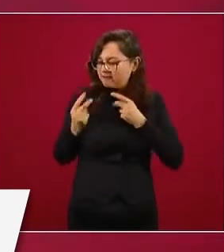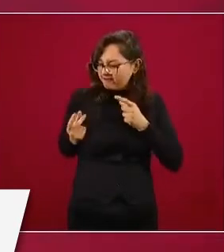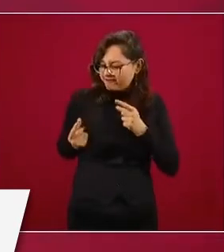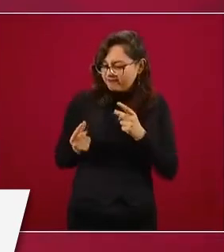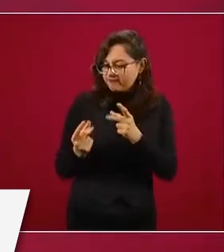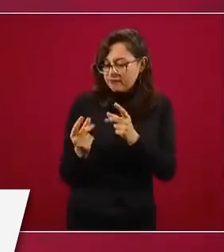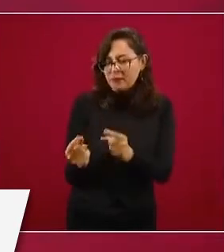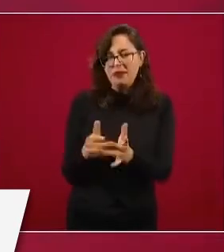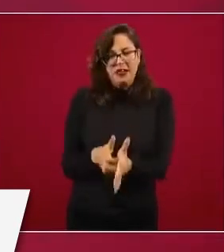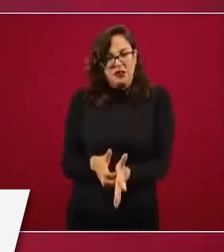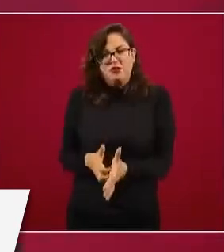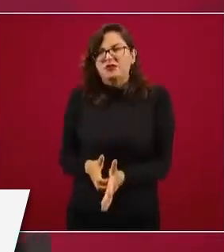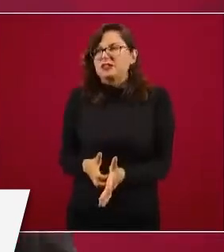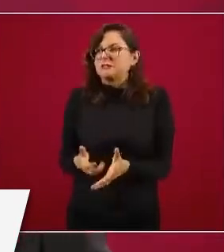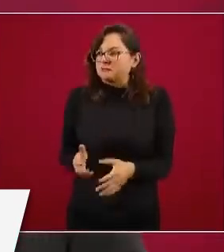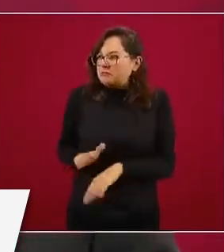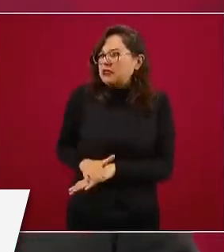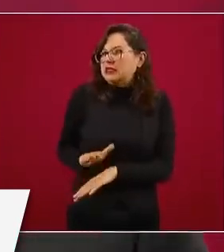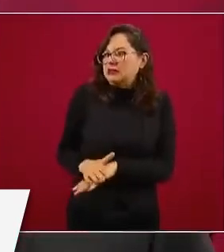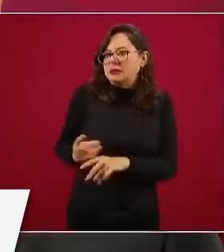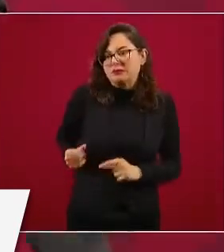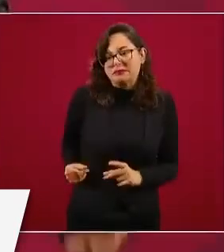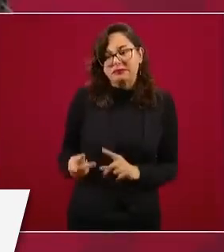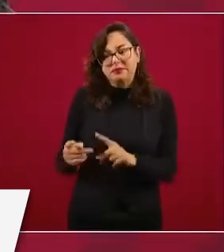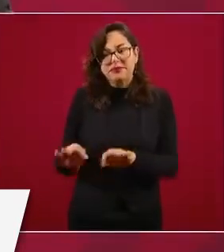Y también, pues que